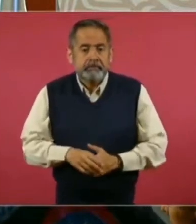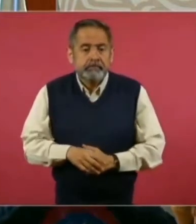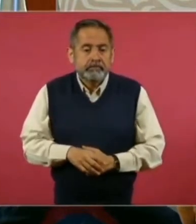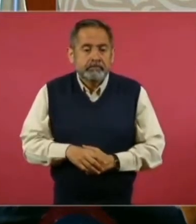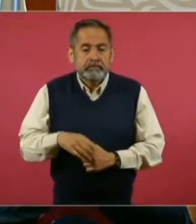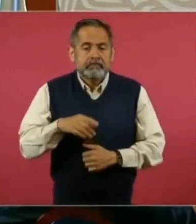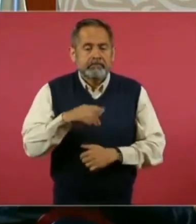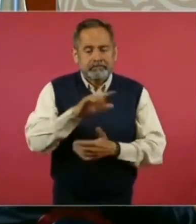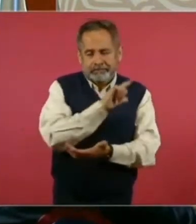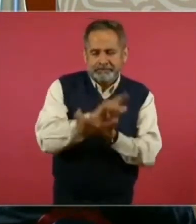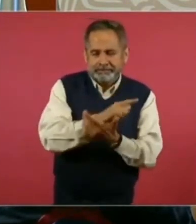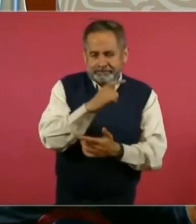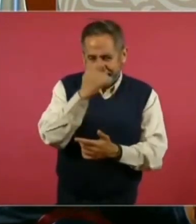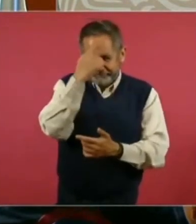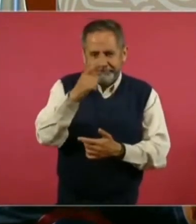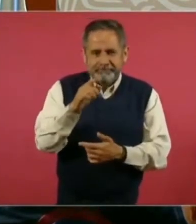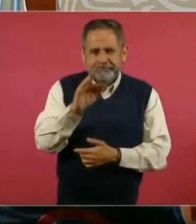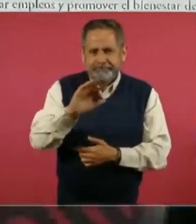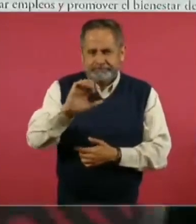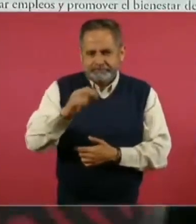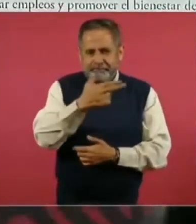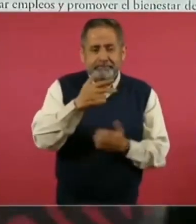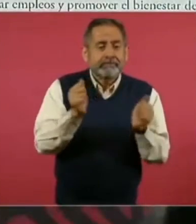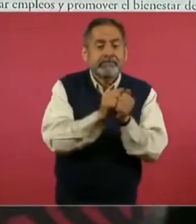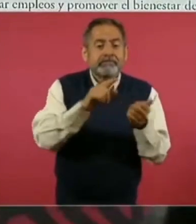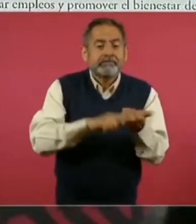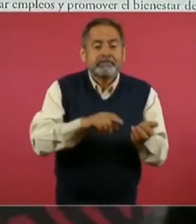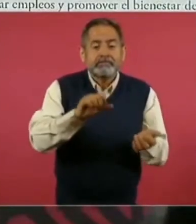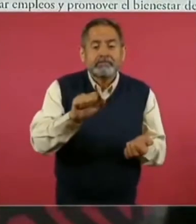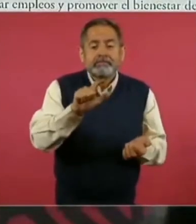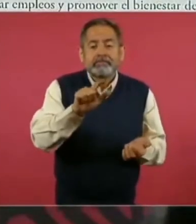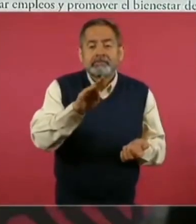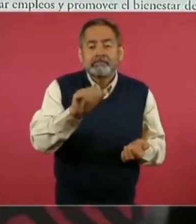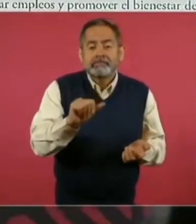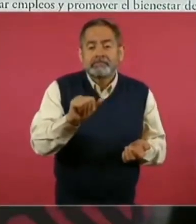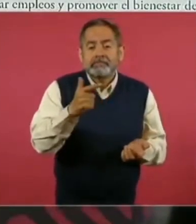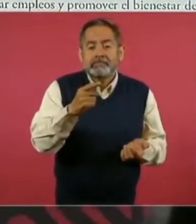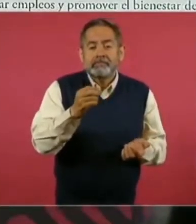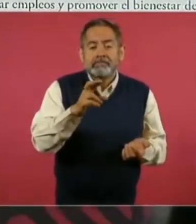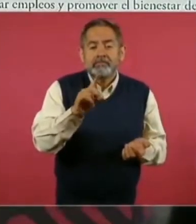de Calderón con la maestra Elbester Gordillo,